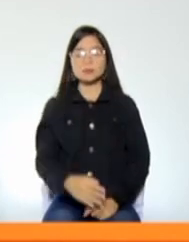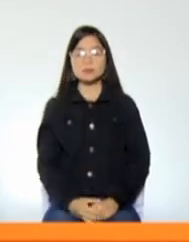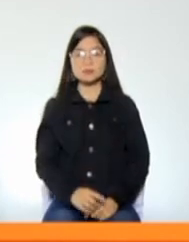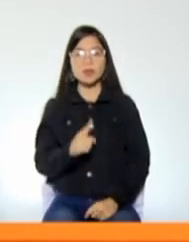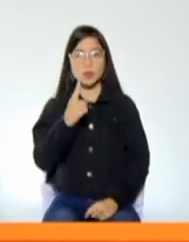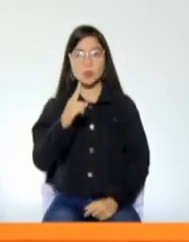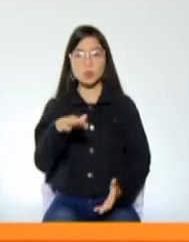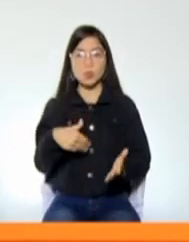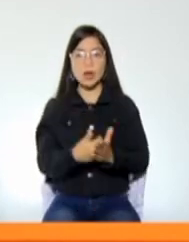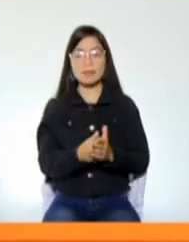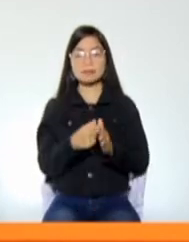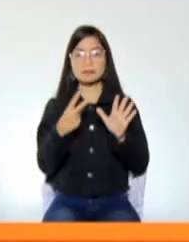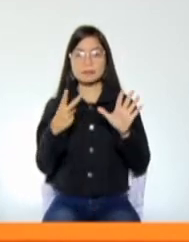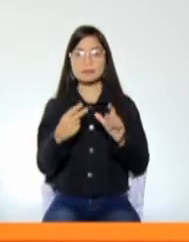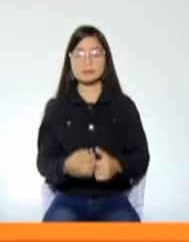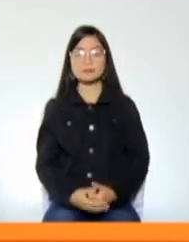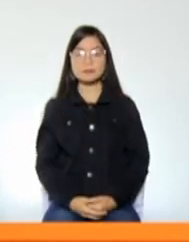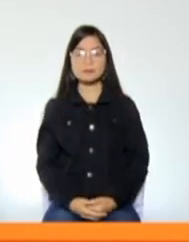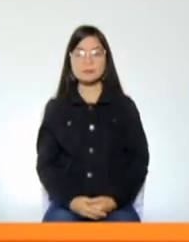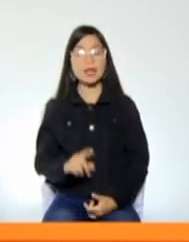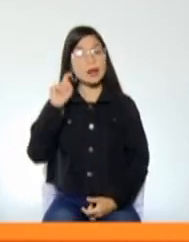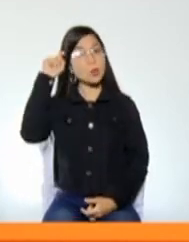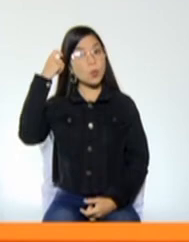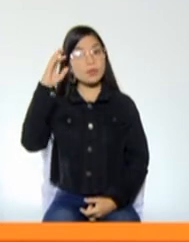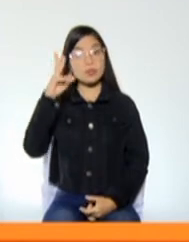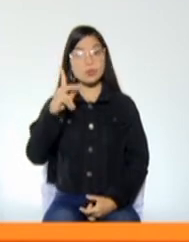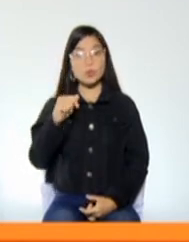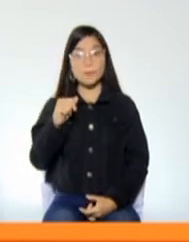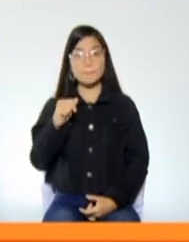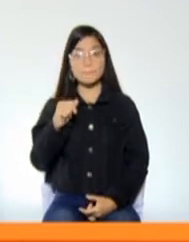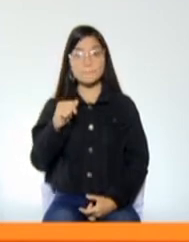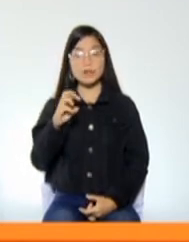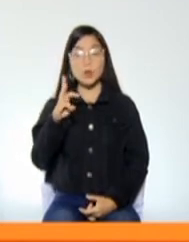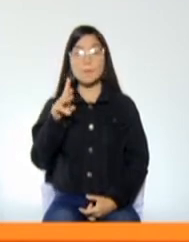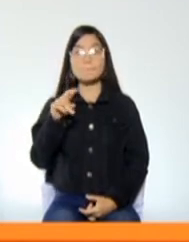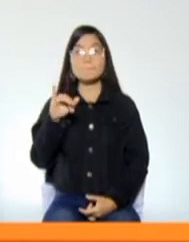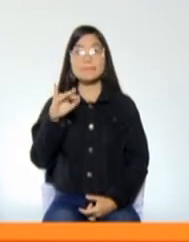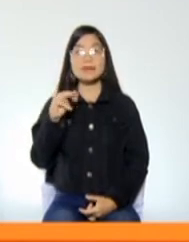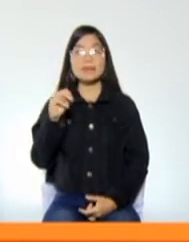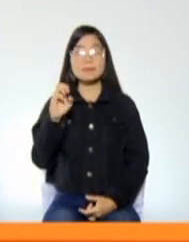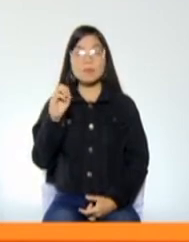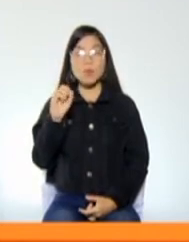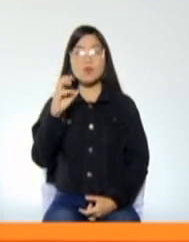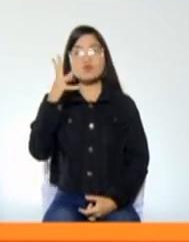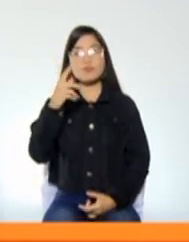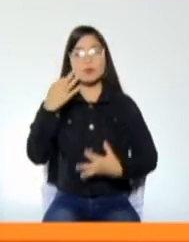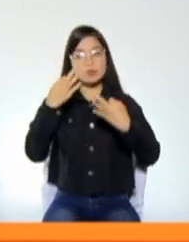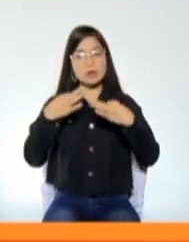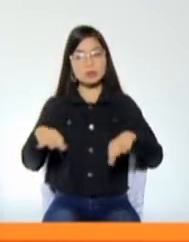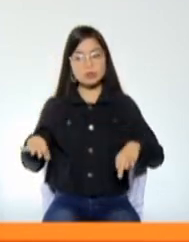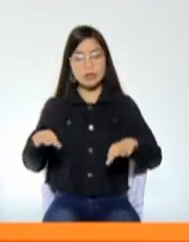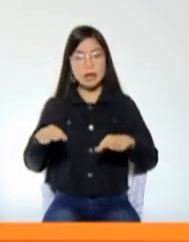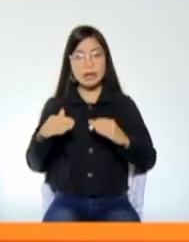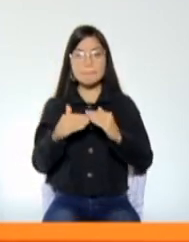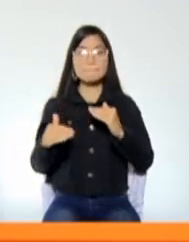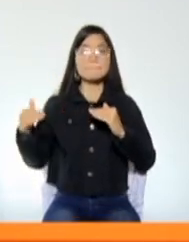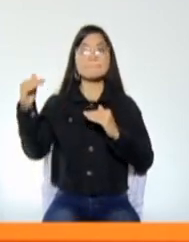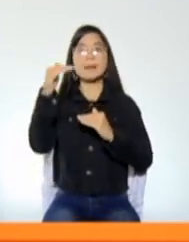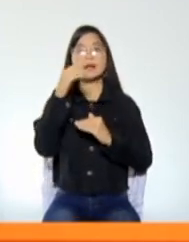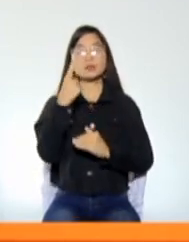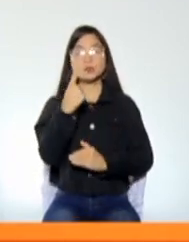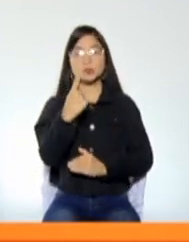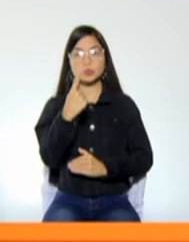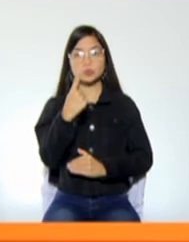recordar que los números primos son aquellos números naturales mayores que 1 y que tienen